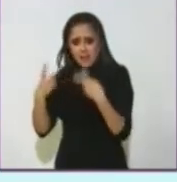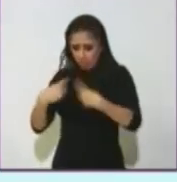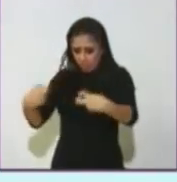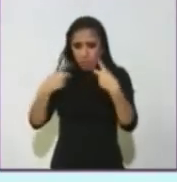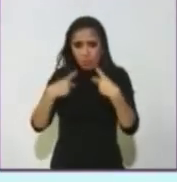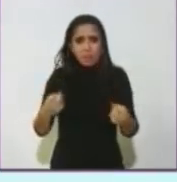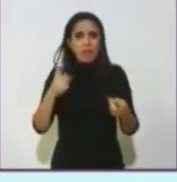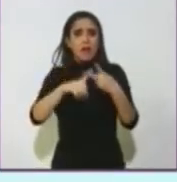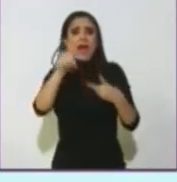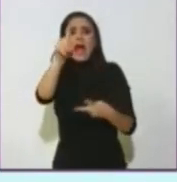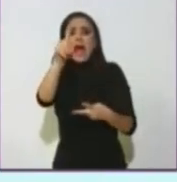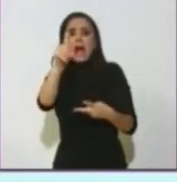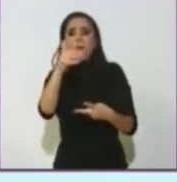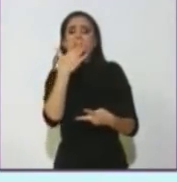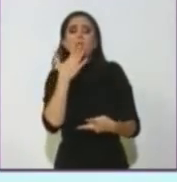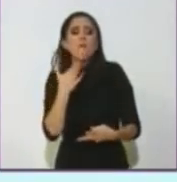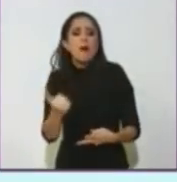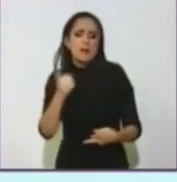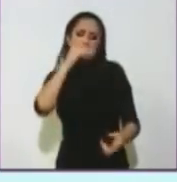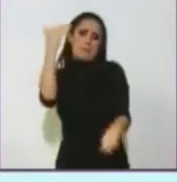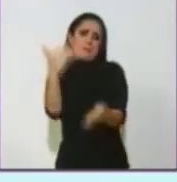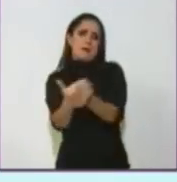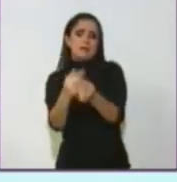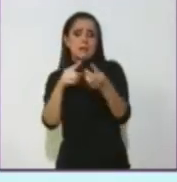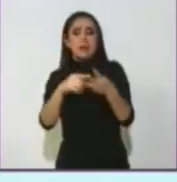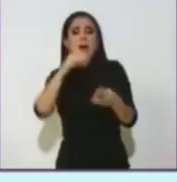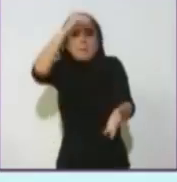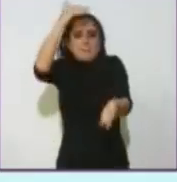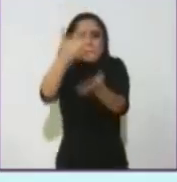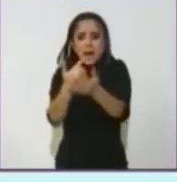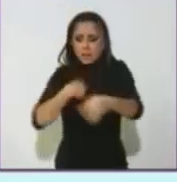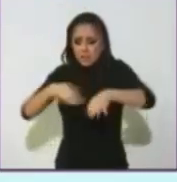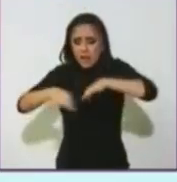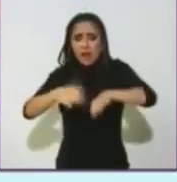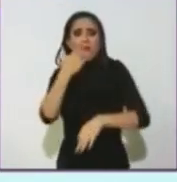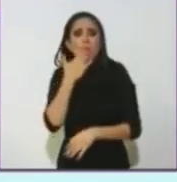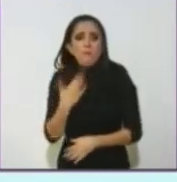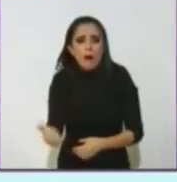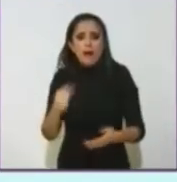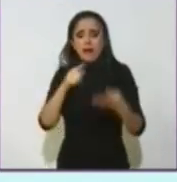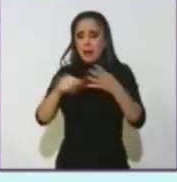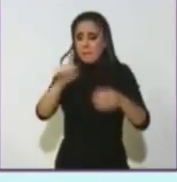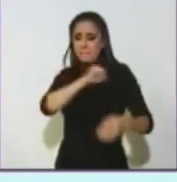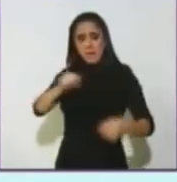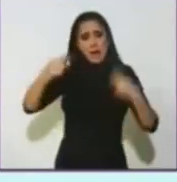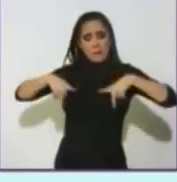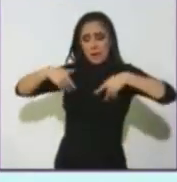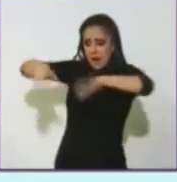agua basta ya de que no tengas chamba basta ya de impunidad